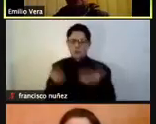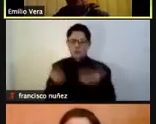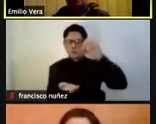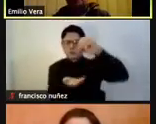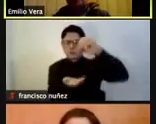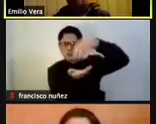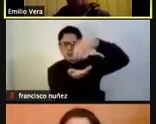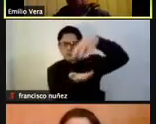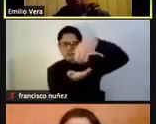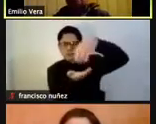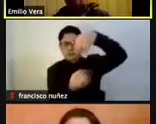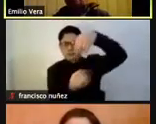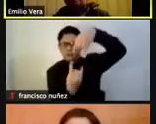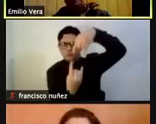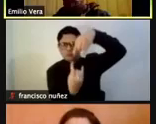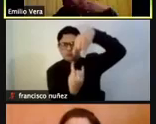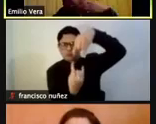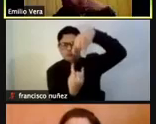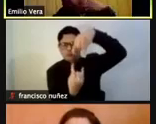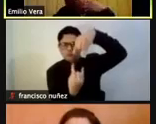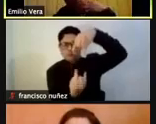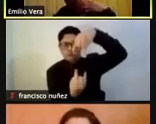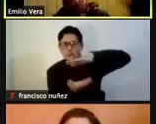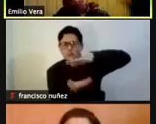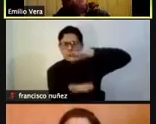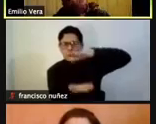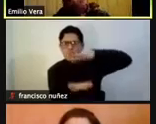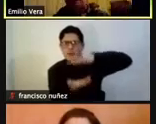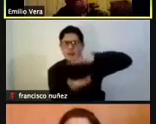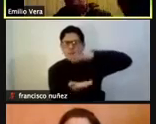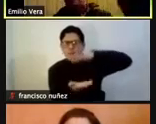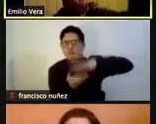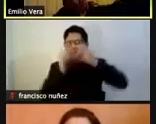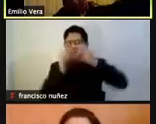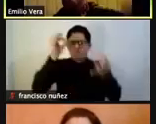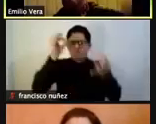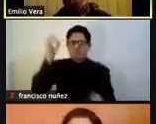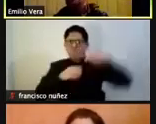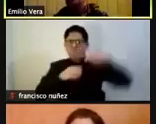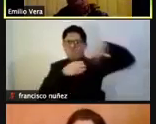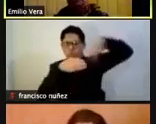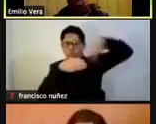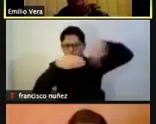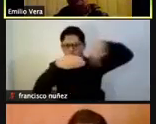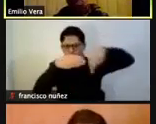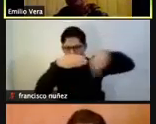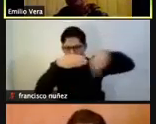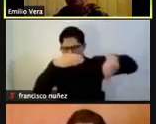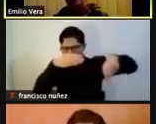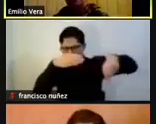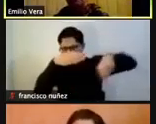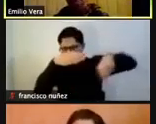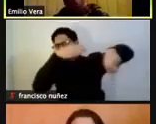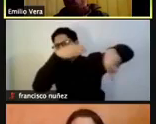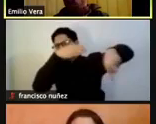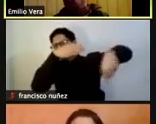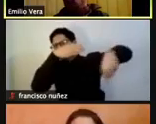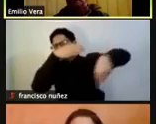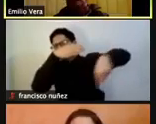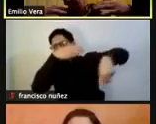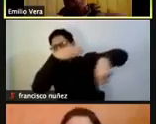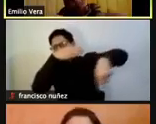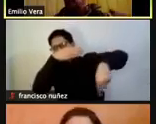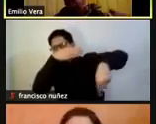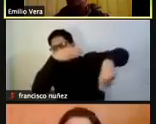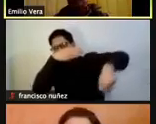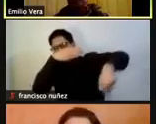puede hacer muchas otras cosas. Se hacen perforaciones de los sedimentos del fondo oceánico a partir en la plataforma que significa un barco.